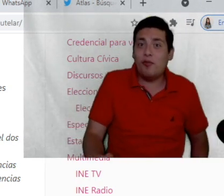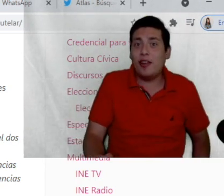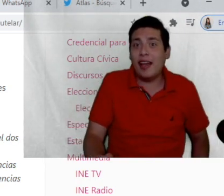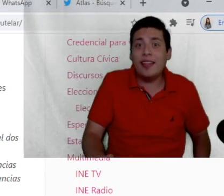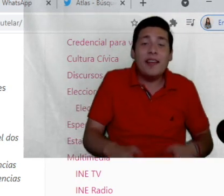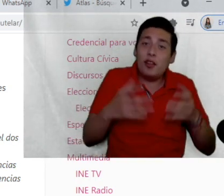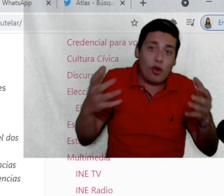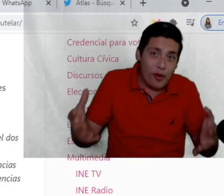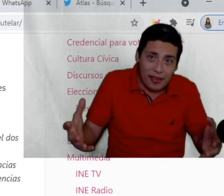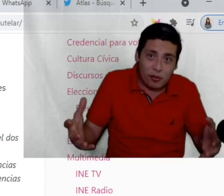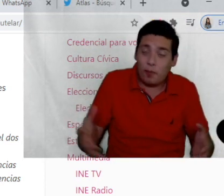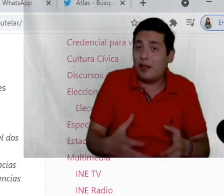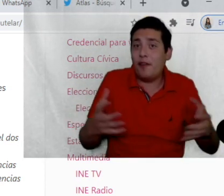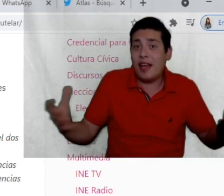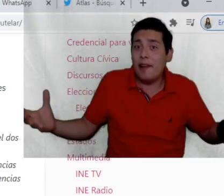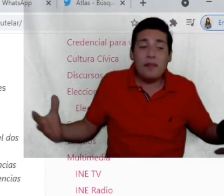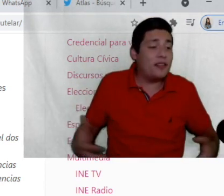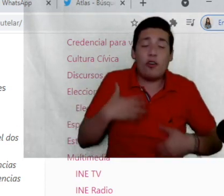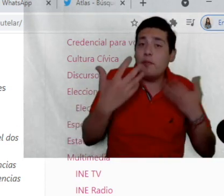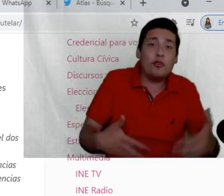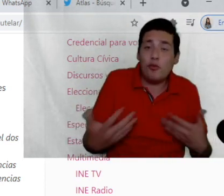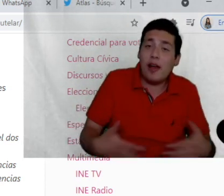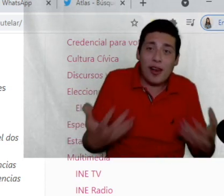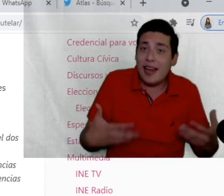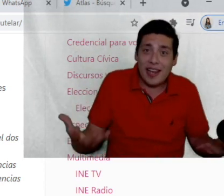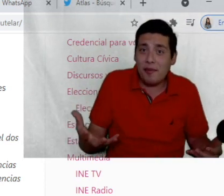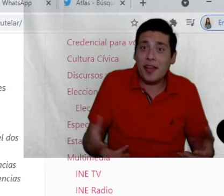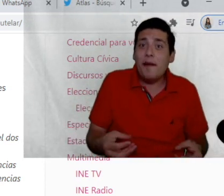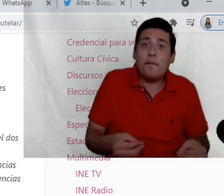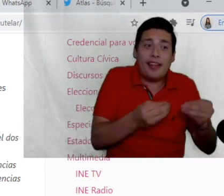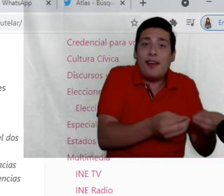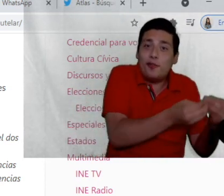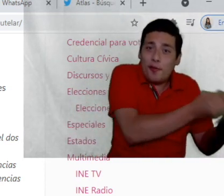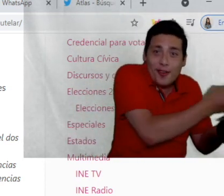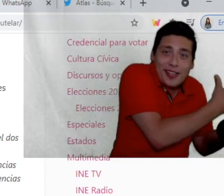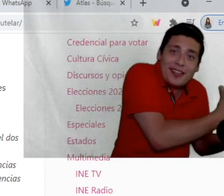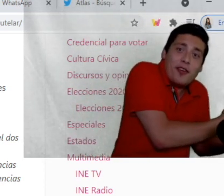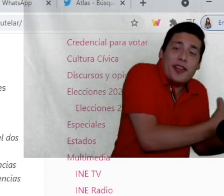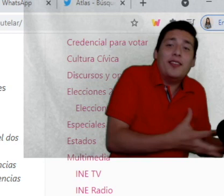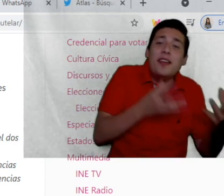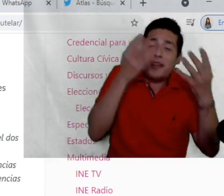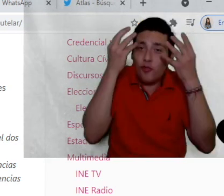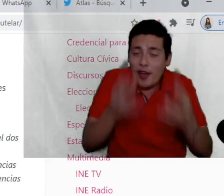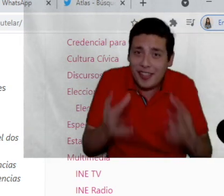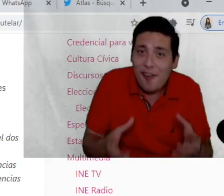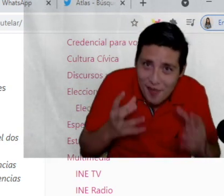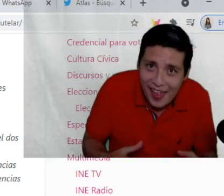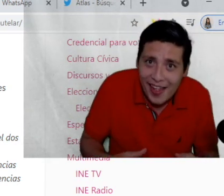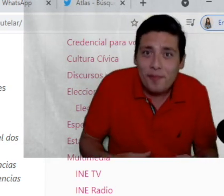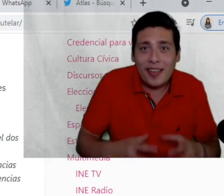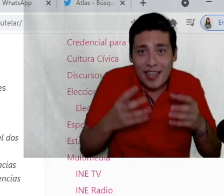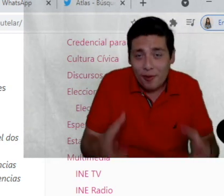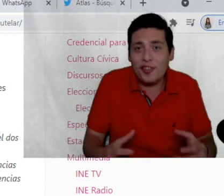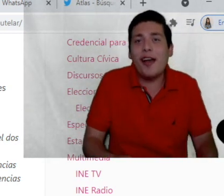haya seguridad, y todo esto, pues al final, se convirtió en una bola de nieve, porque los gobiernos anteriores no hicieron